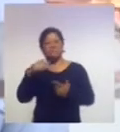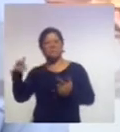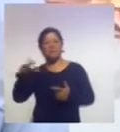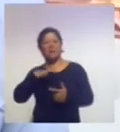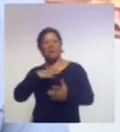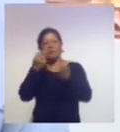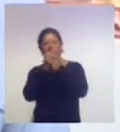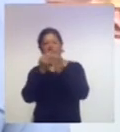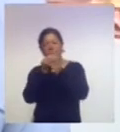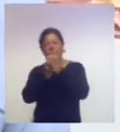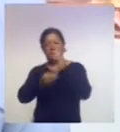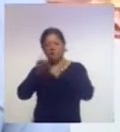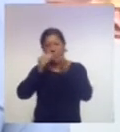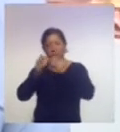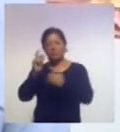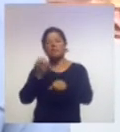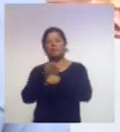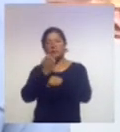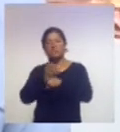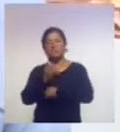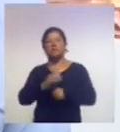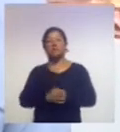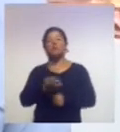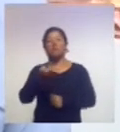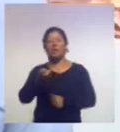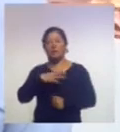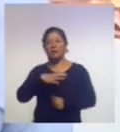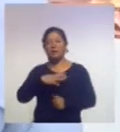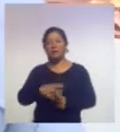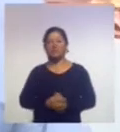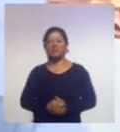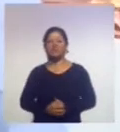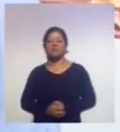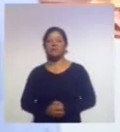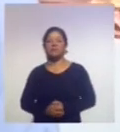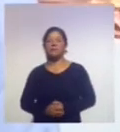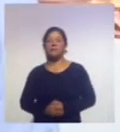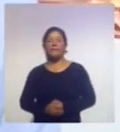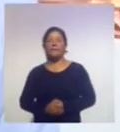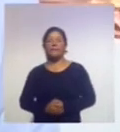estado donde, bueno, nos mencionaron las